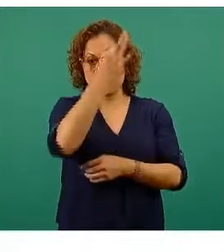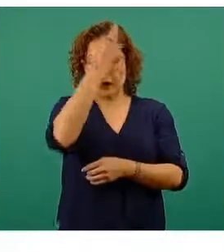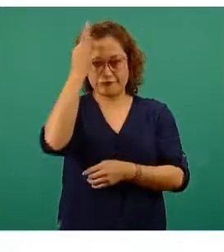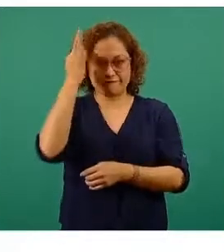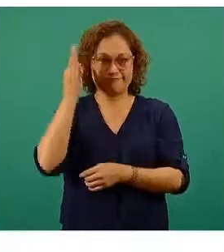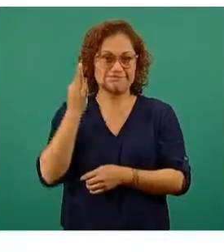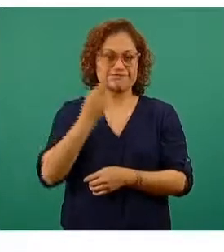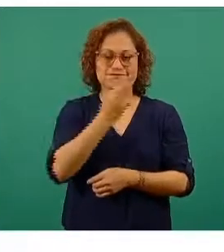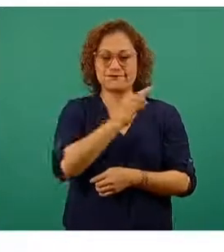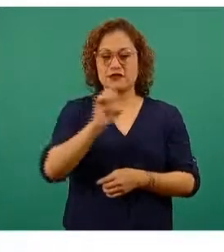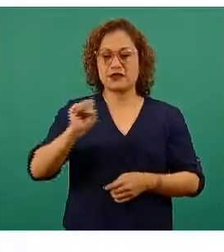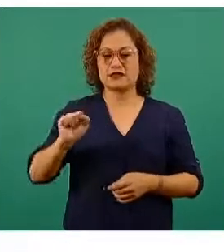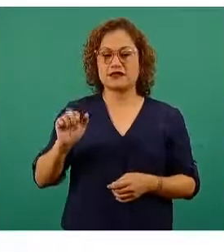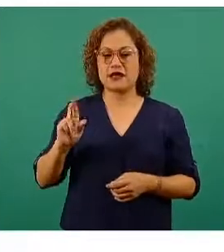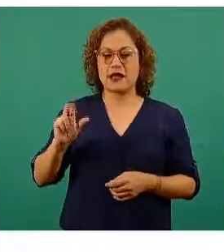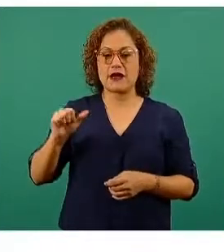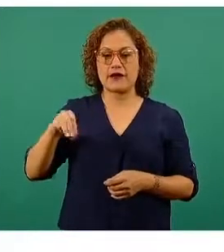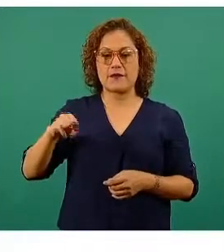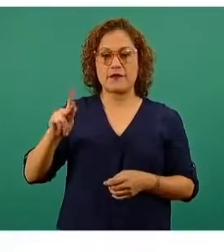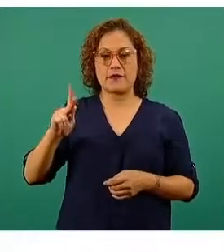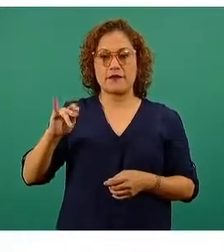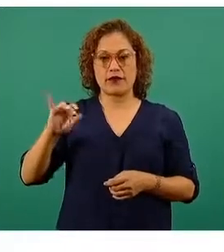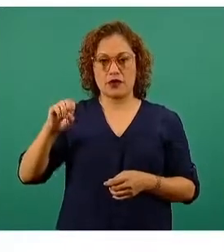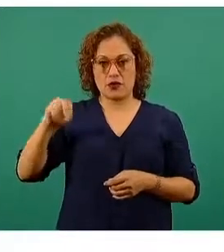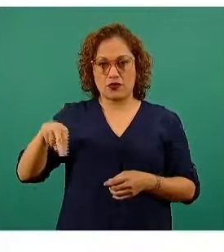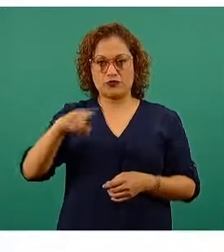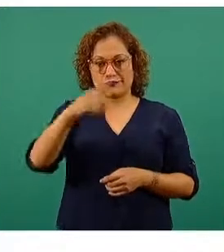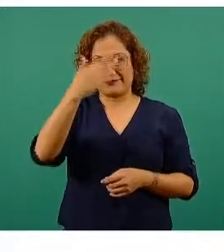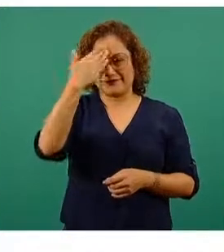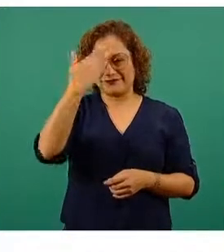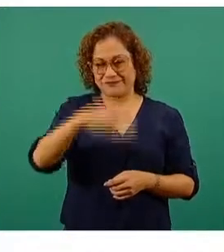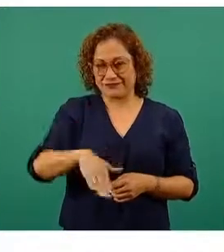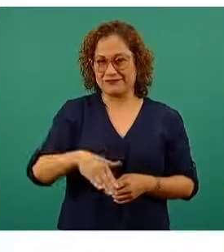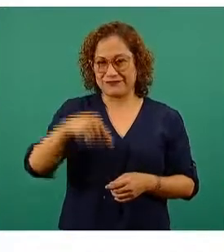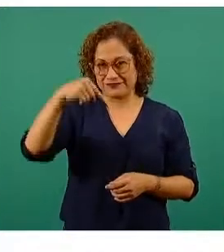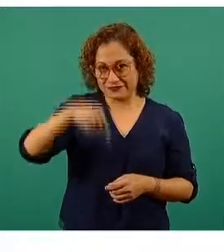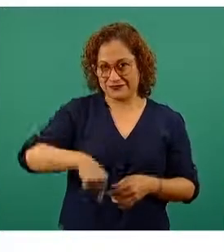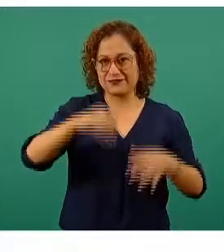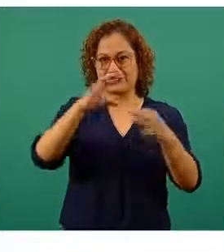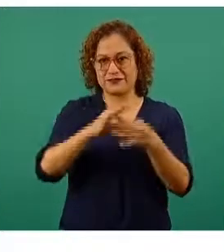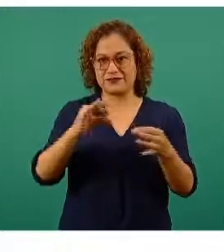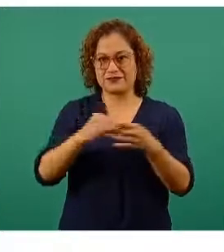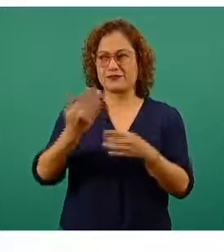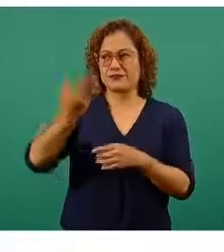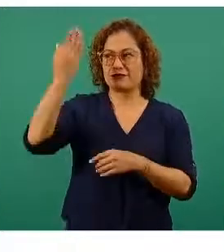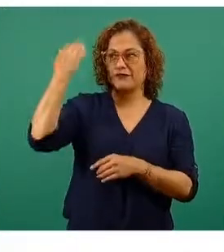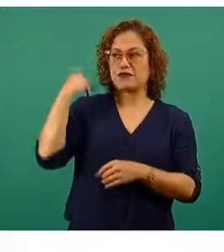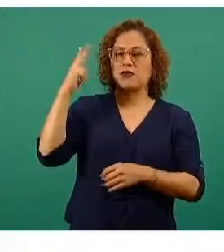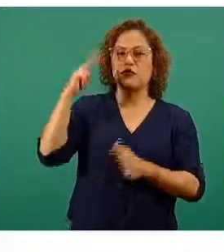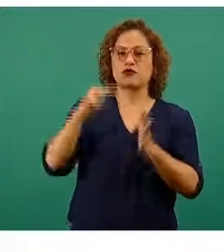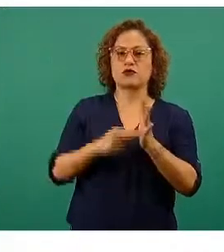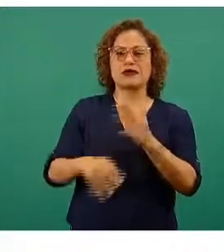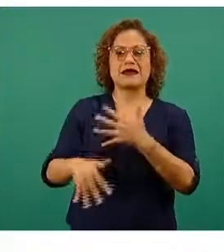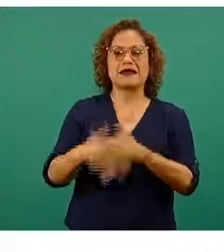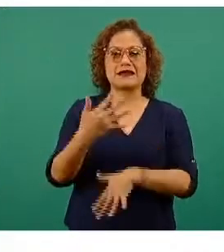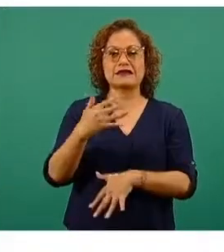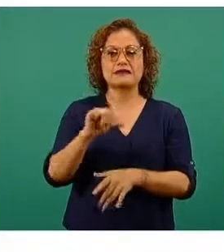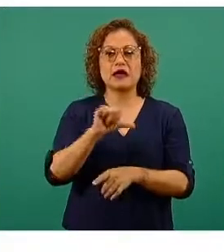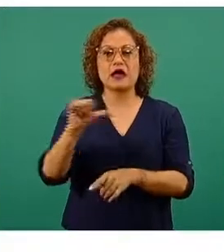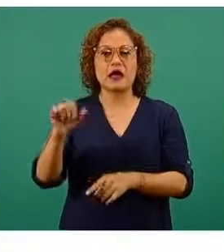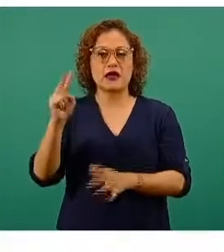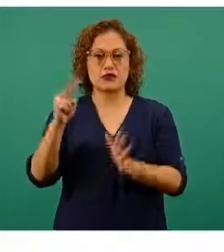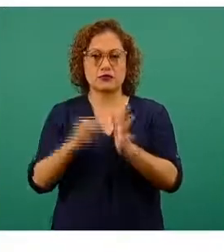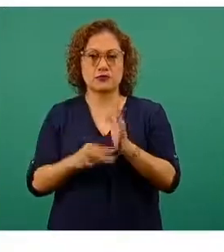historia de la erosión de la vacunación en México en los últimos años, en particular de 2015 a 2018, y